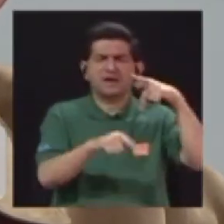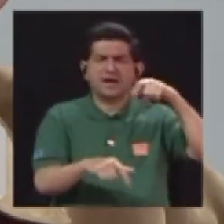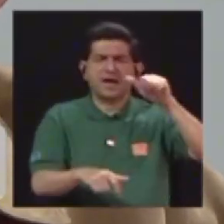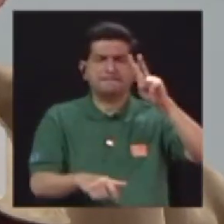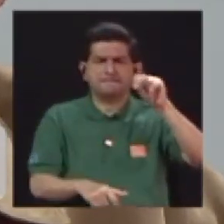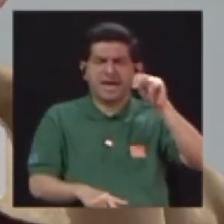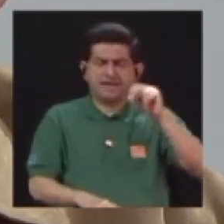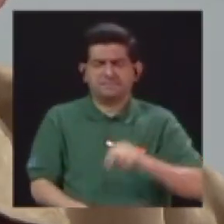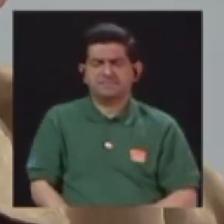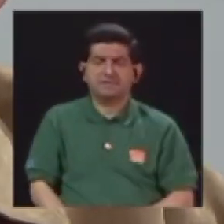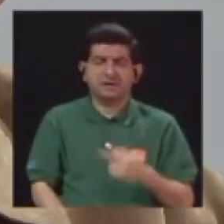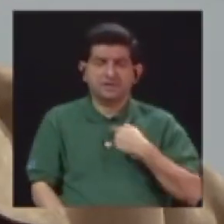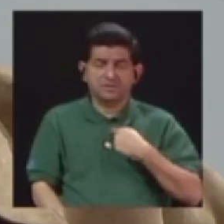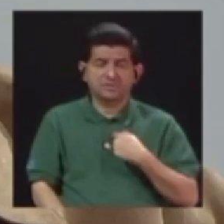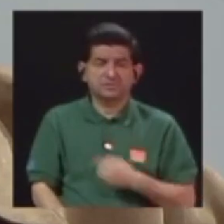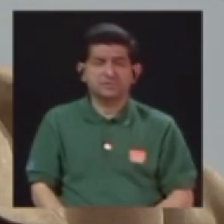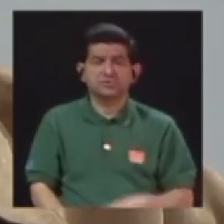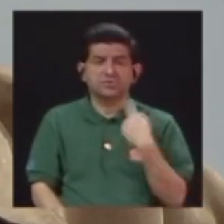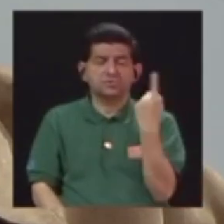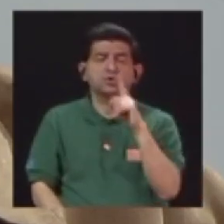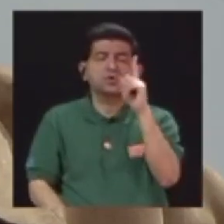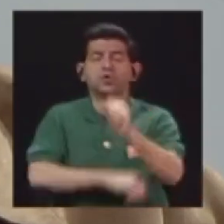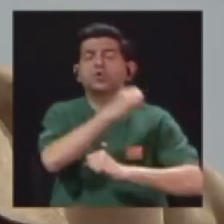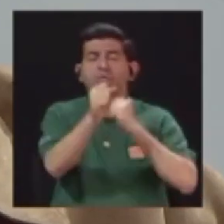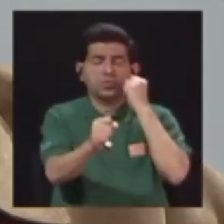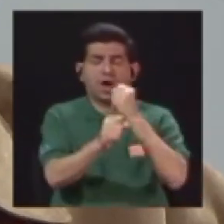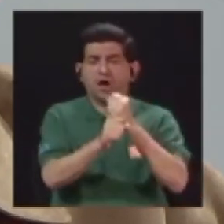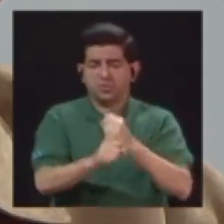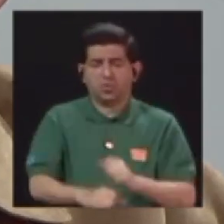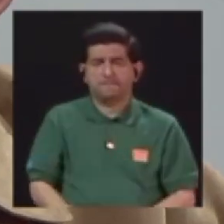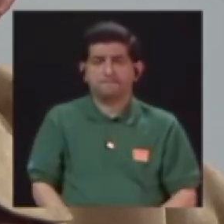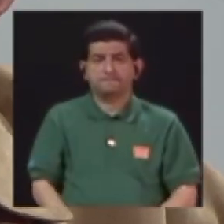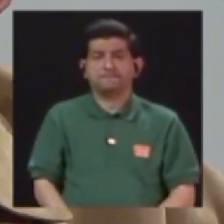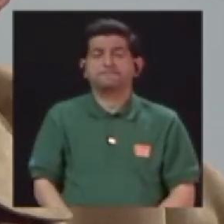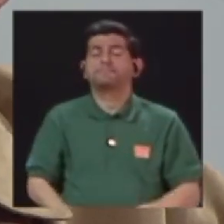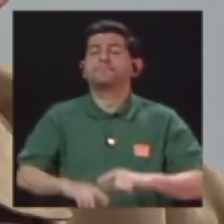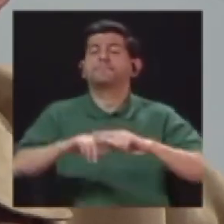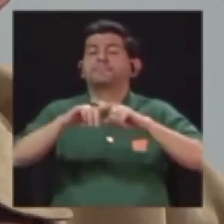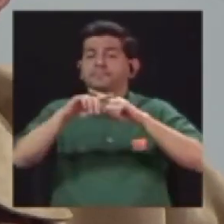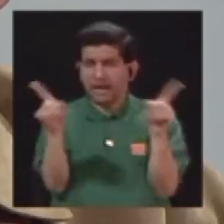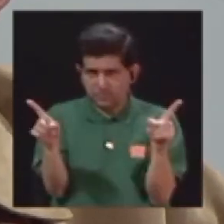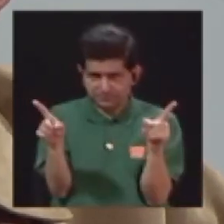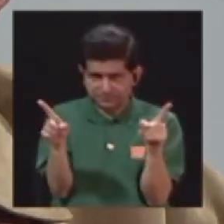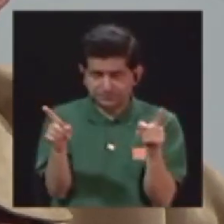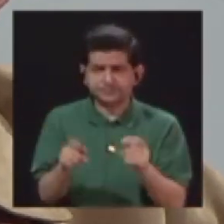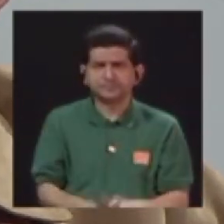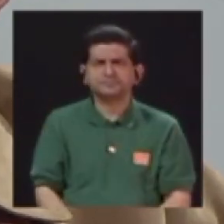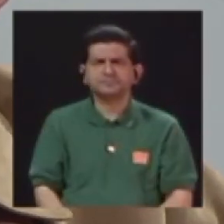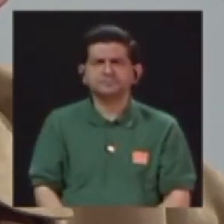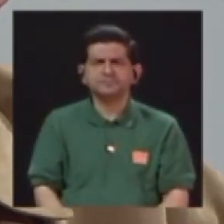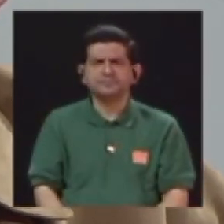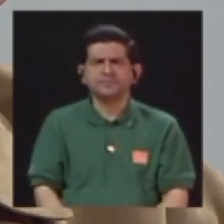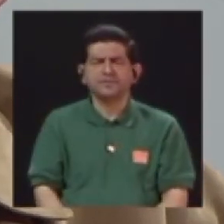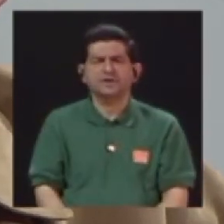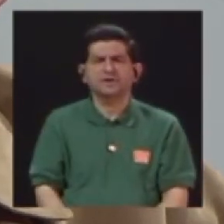De manera que yo estuve en Wharton únicamente durante 1 año. Sin embargo, yo